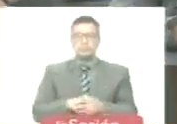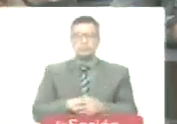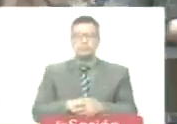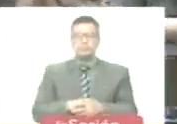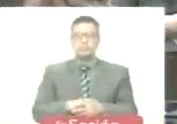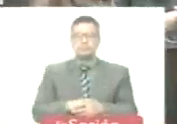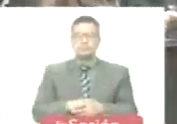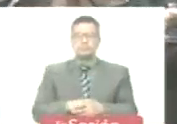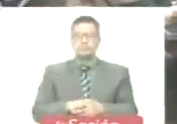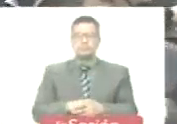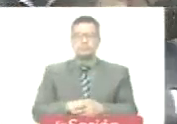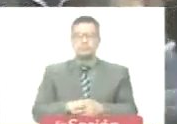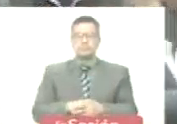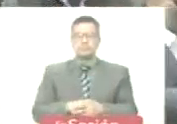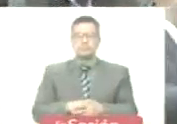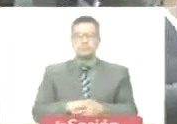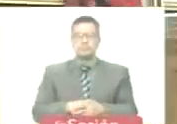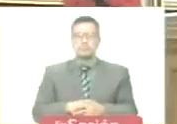Excelente.